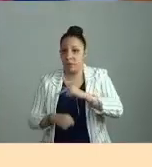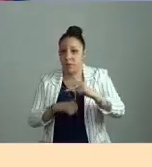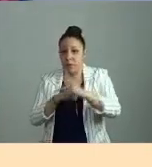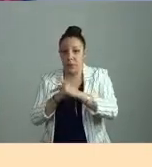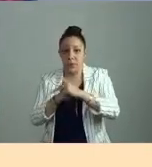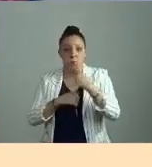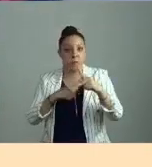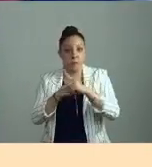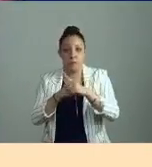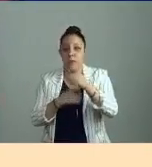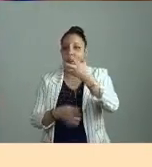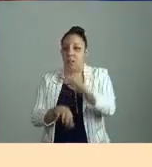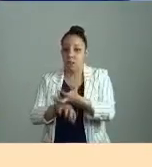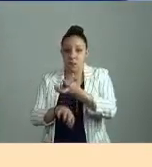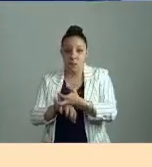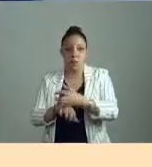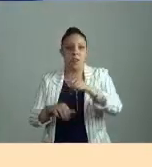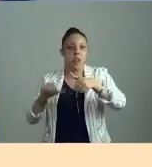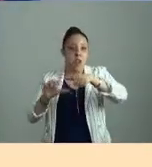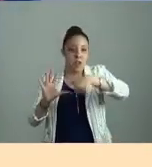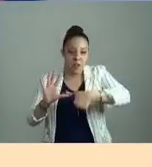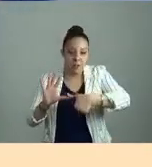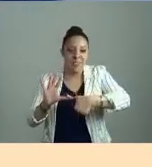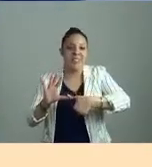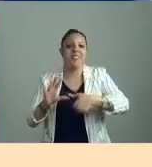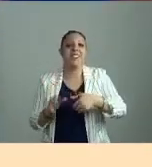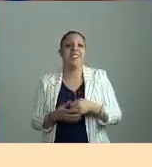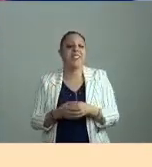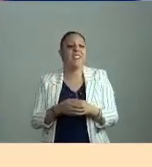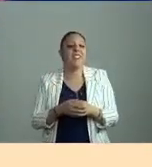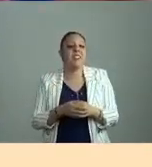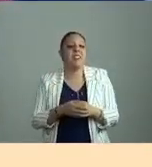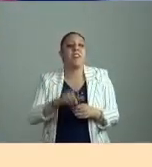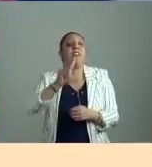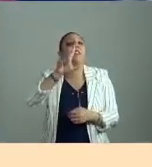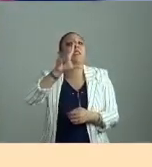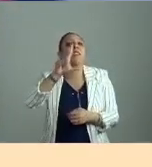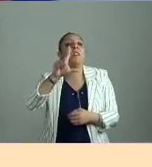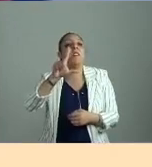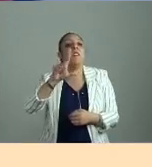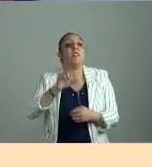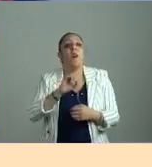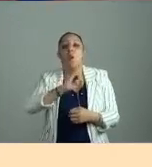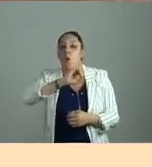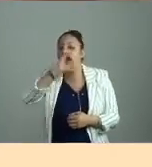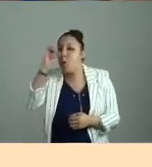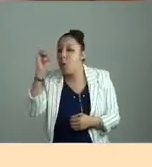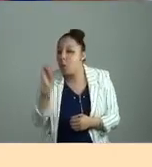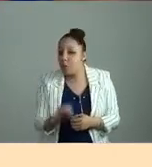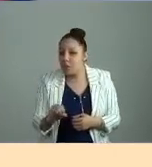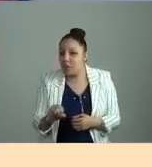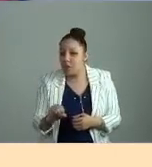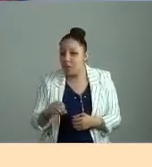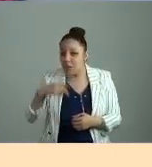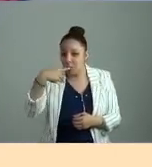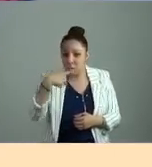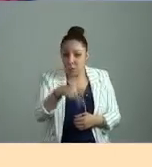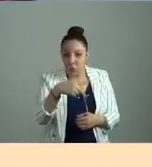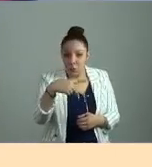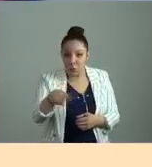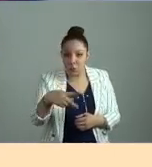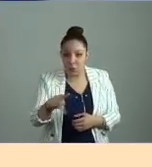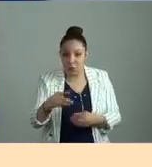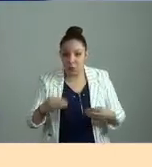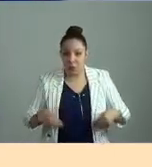estados unidos a donde es tuyo no destruir la condición de vida esto me parece muy importante